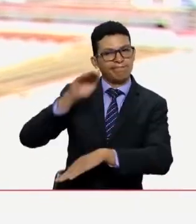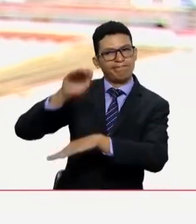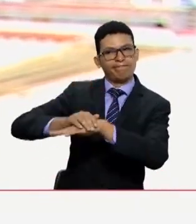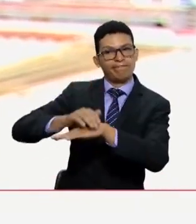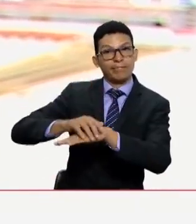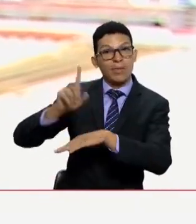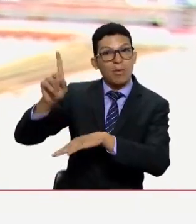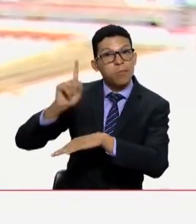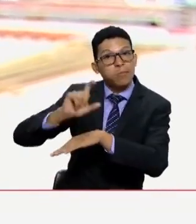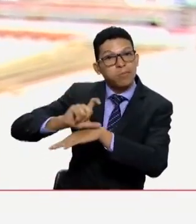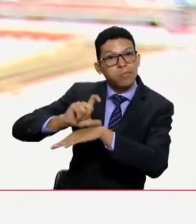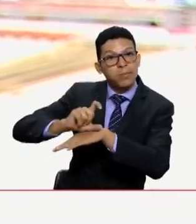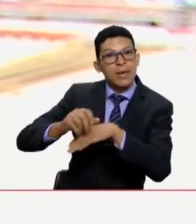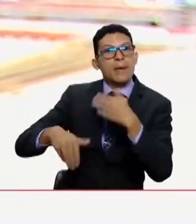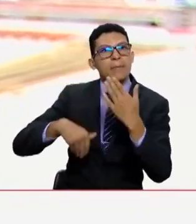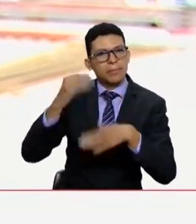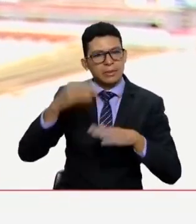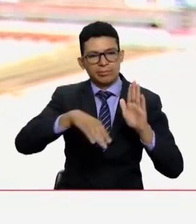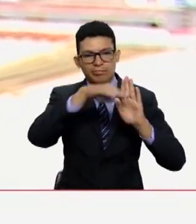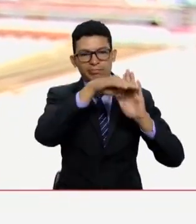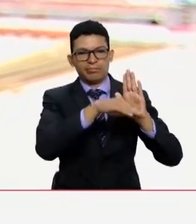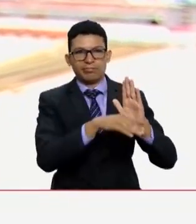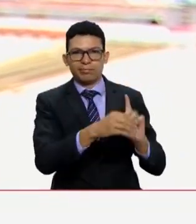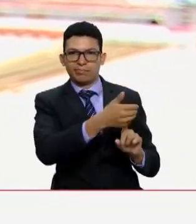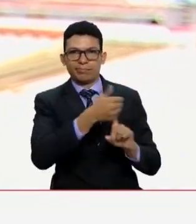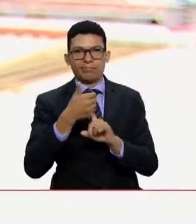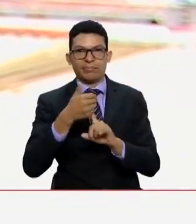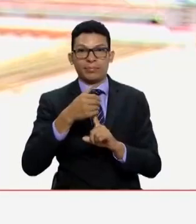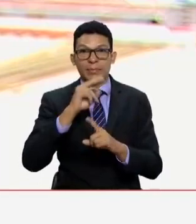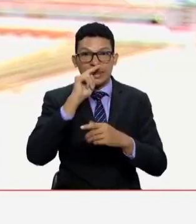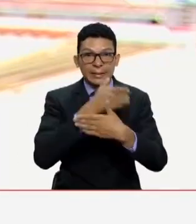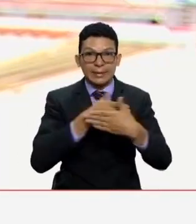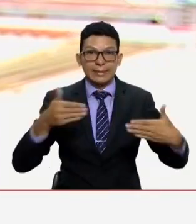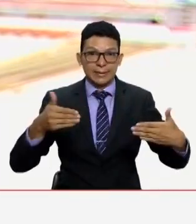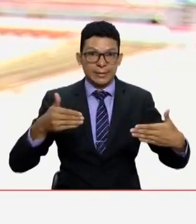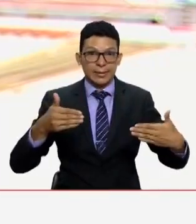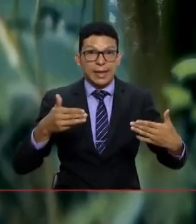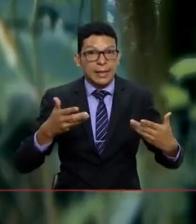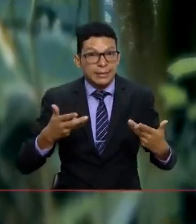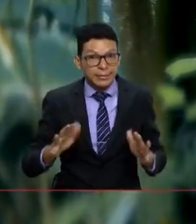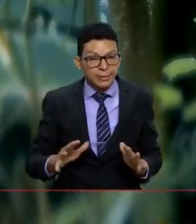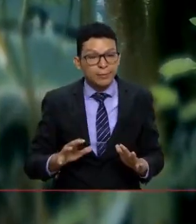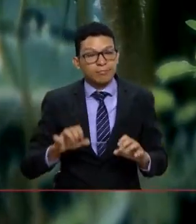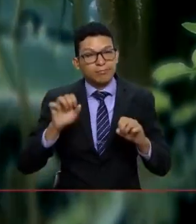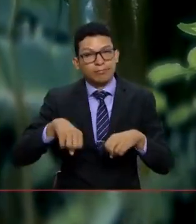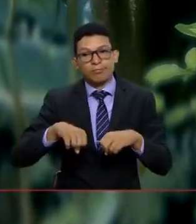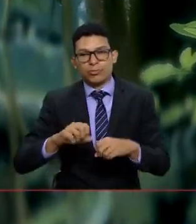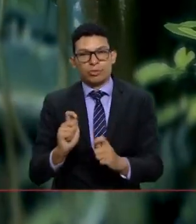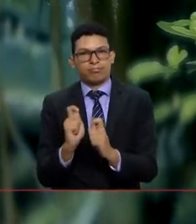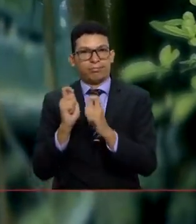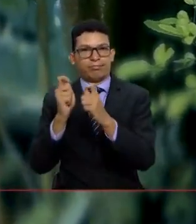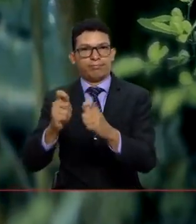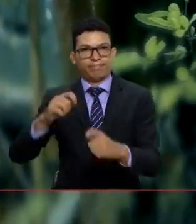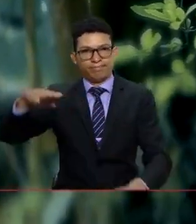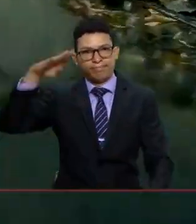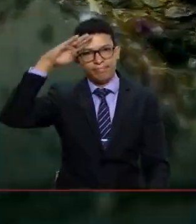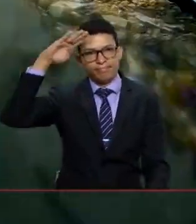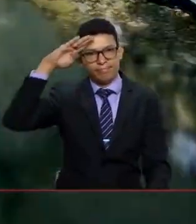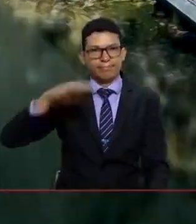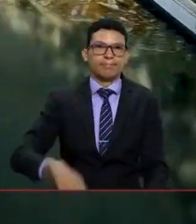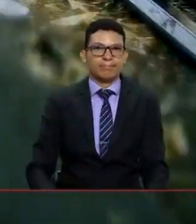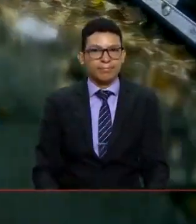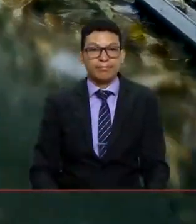que ella active el protocolo de protección a los menores y, si es del caso, se extienda a la policía. Los